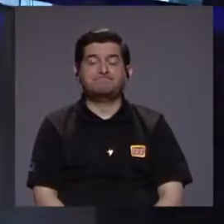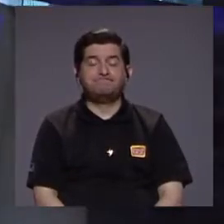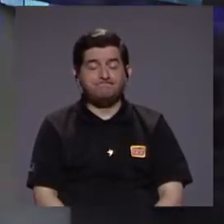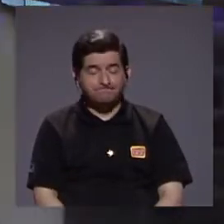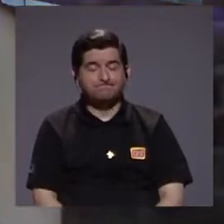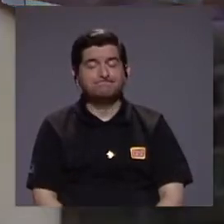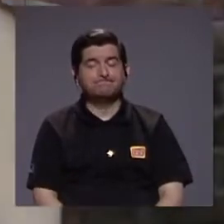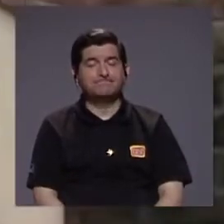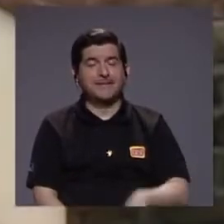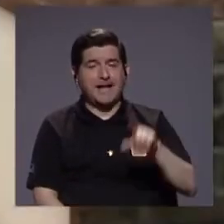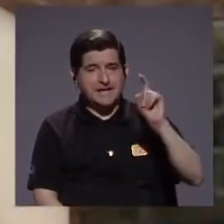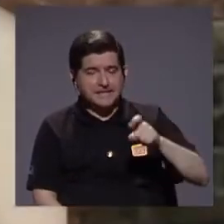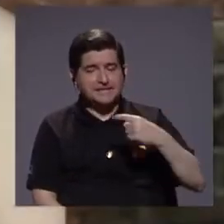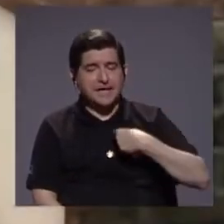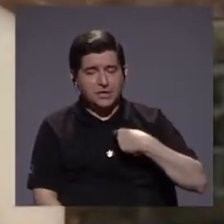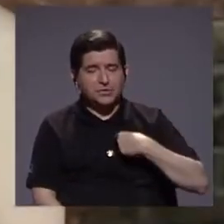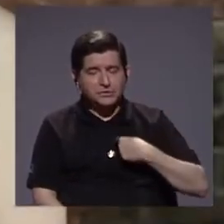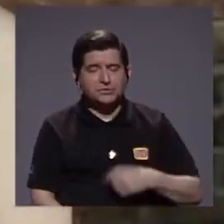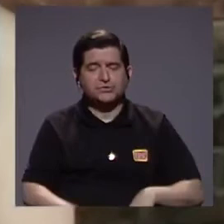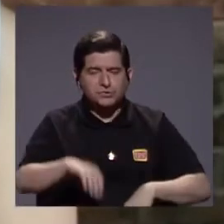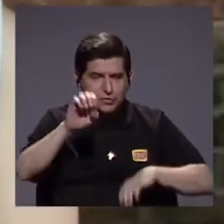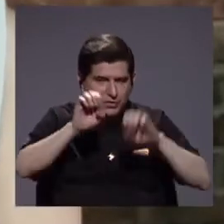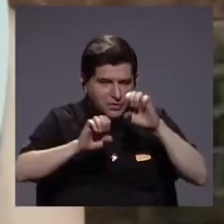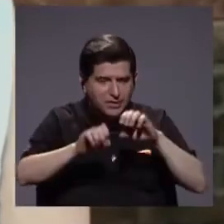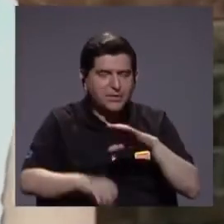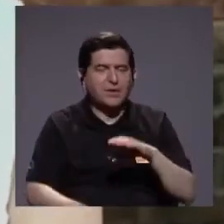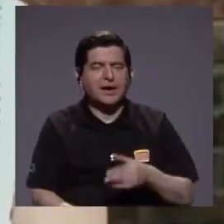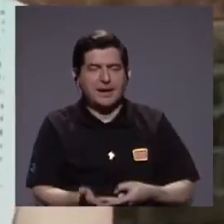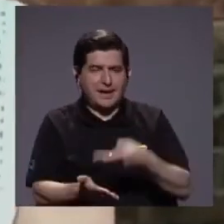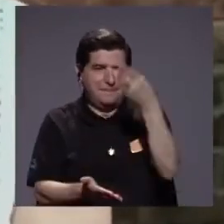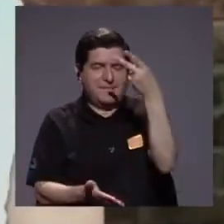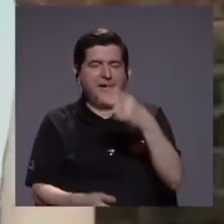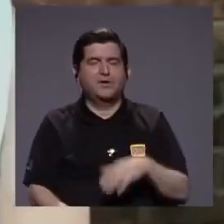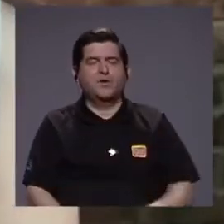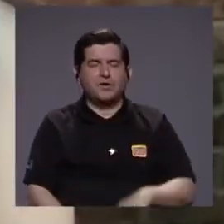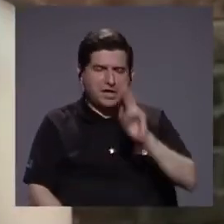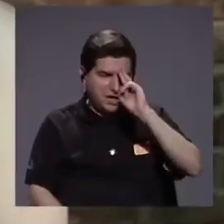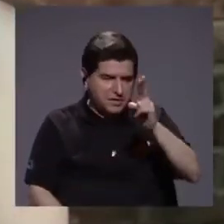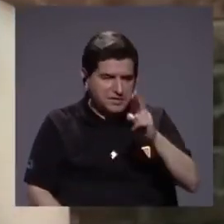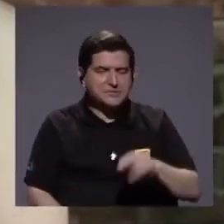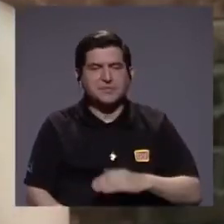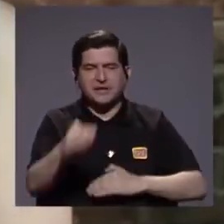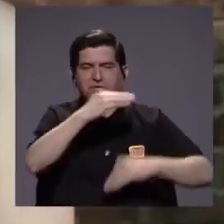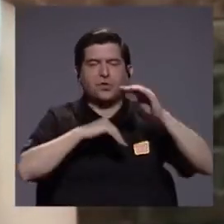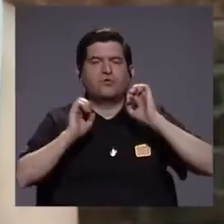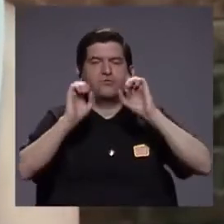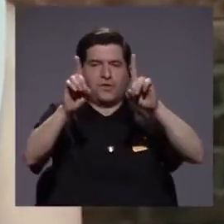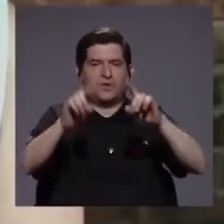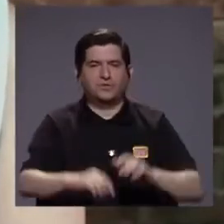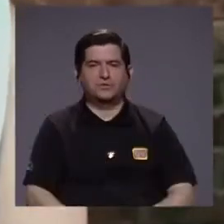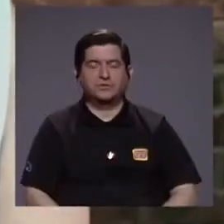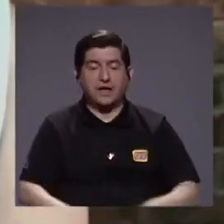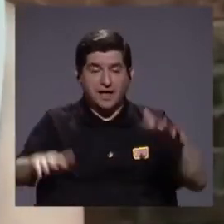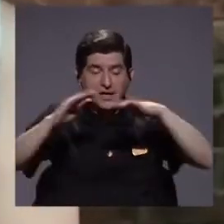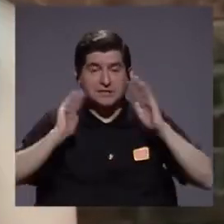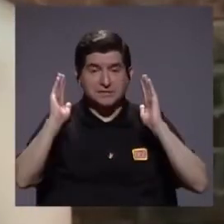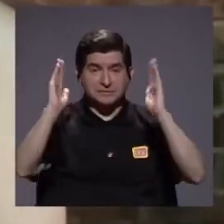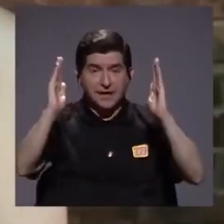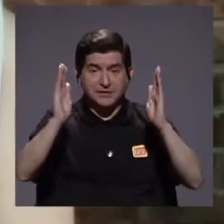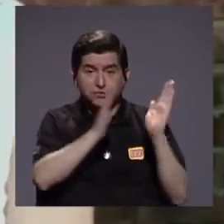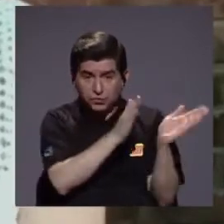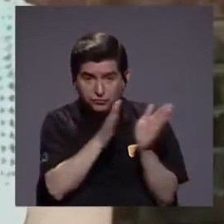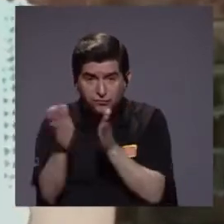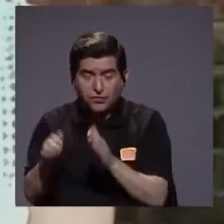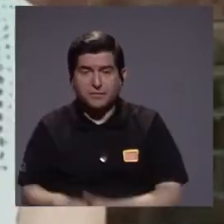Definitivamente yo valoro mucho y soy admiradora de la Facultad de Educación, porque es realmente un ámbito muy grande de